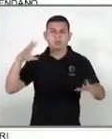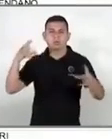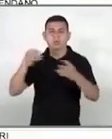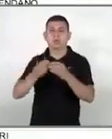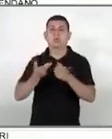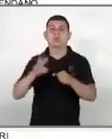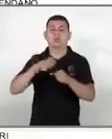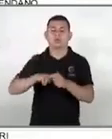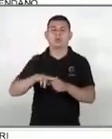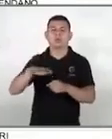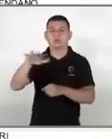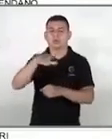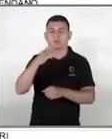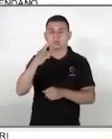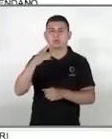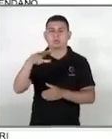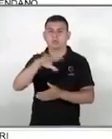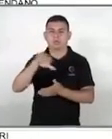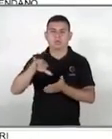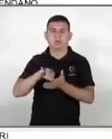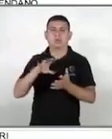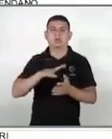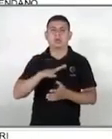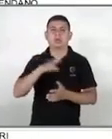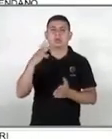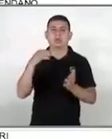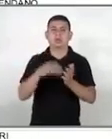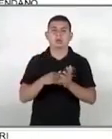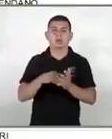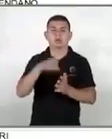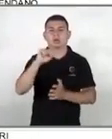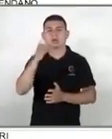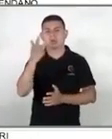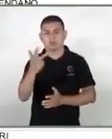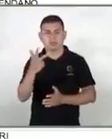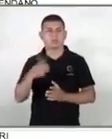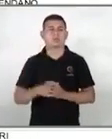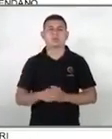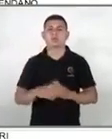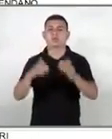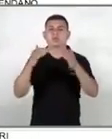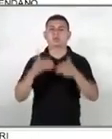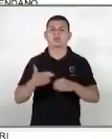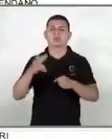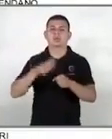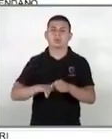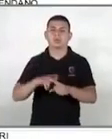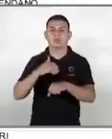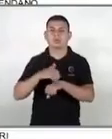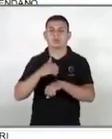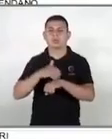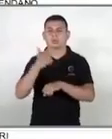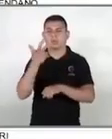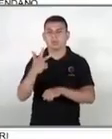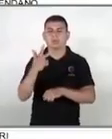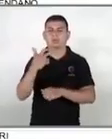jurisdicción sanitaria número 1 un total de 3.068, en la jurisdicción sanitaria número